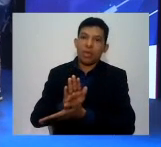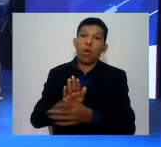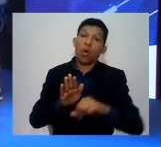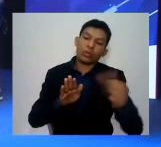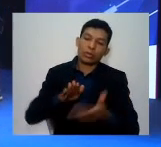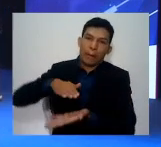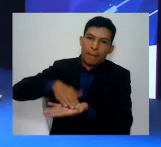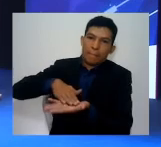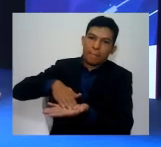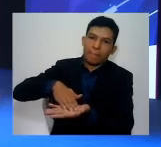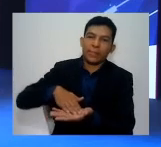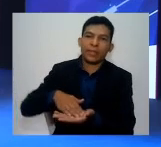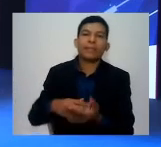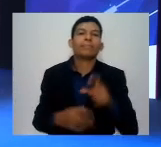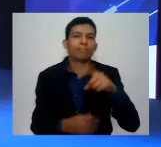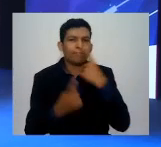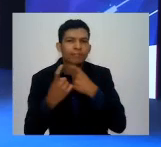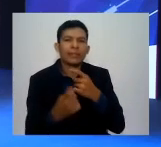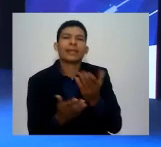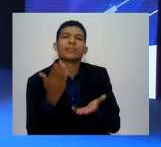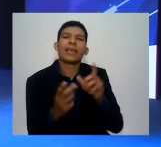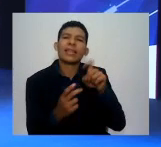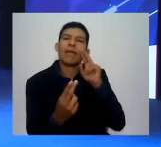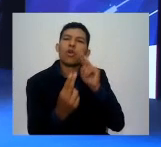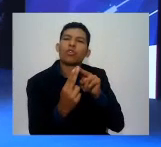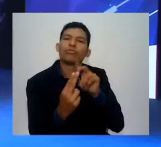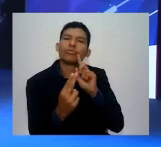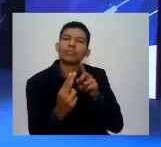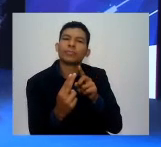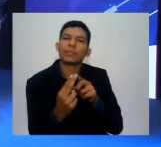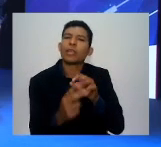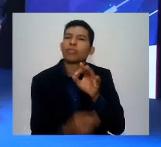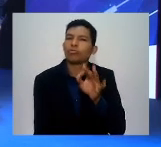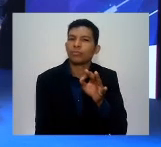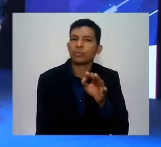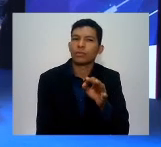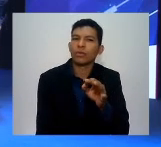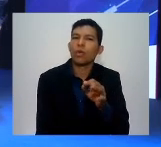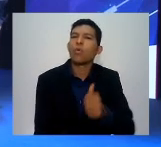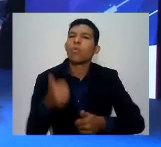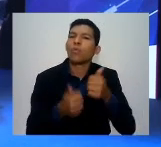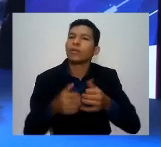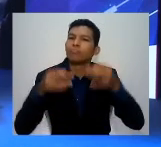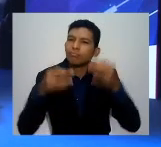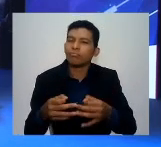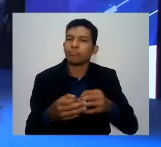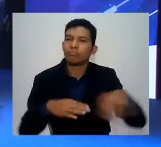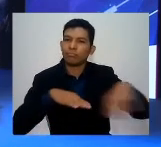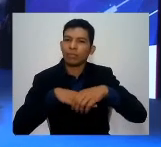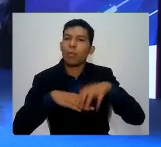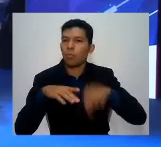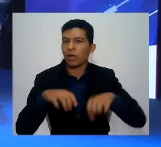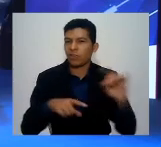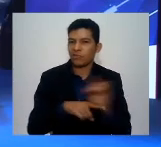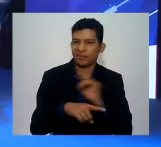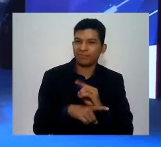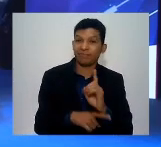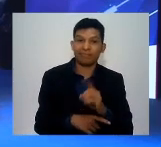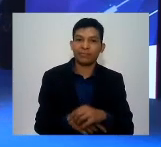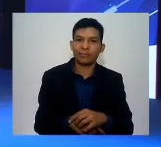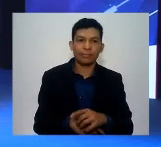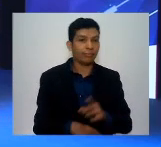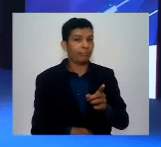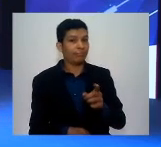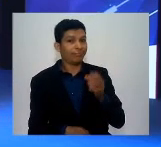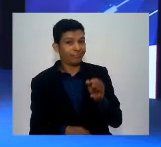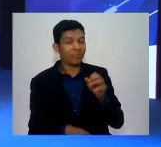los sistemas completamente automatizados de, digamos, de monitoreo de la carrera, ¿listo?